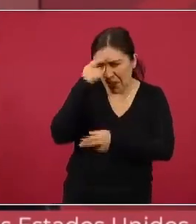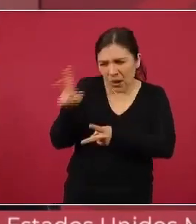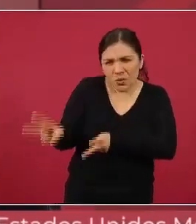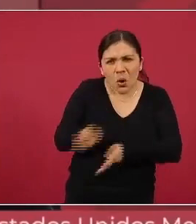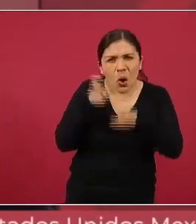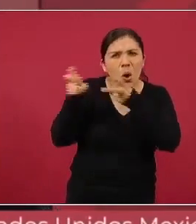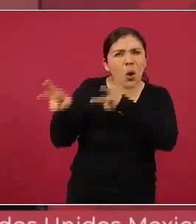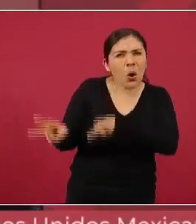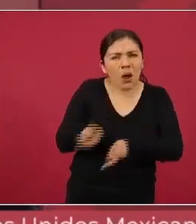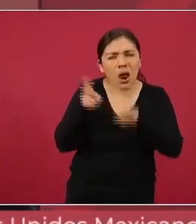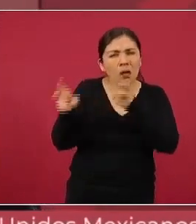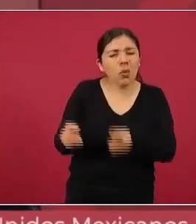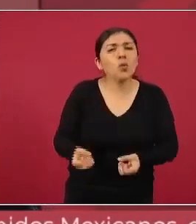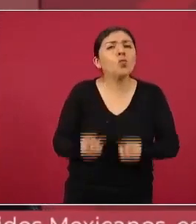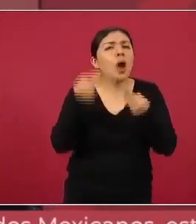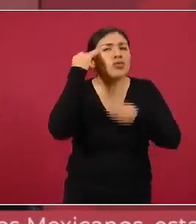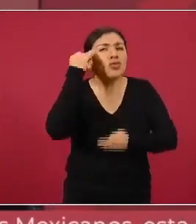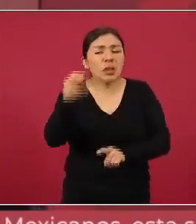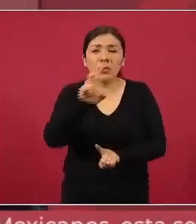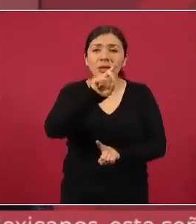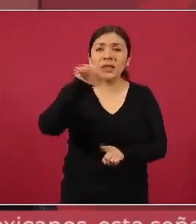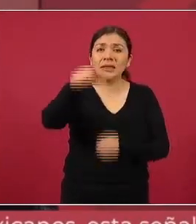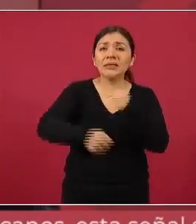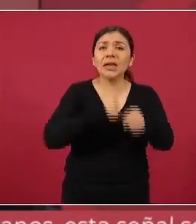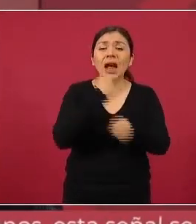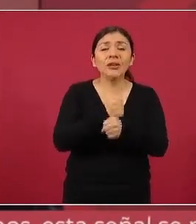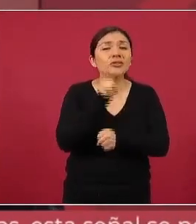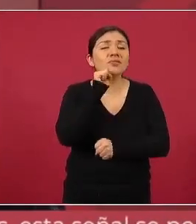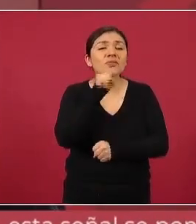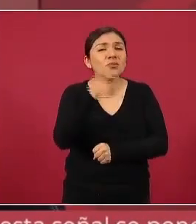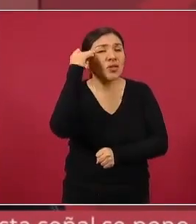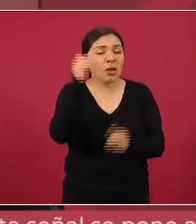todo lo que fue el periodo neoliberal, 36 años,